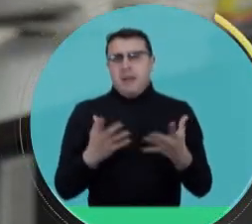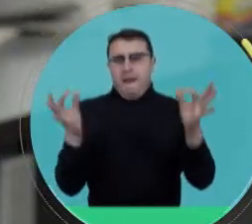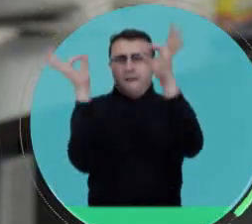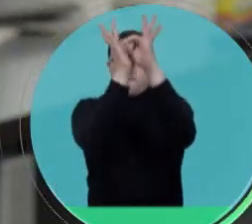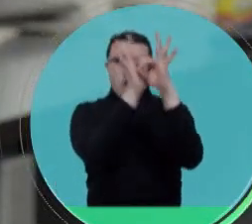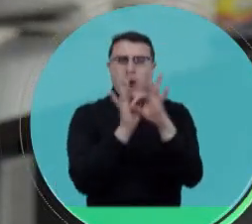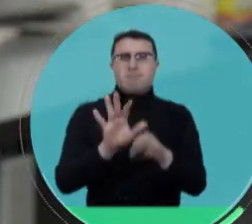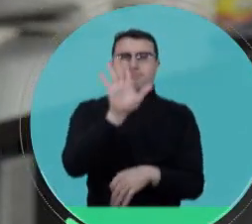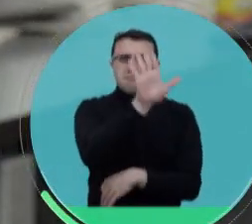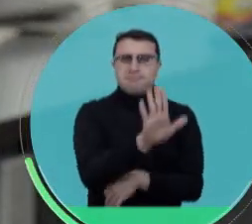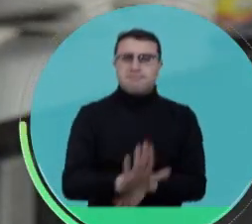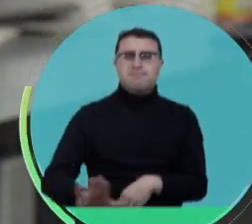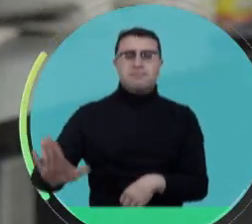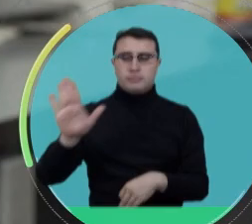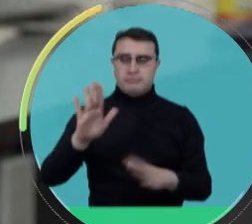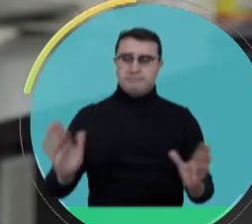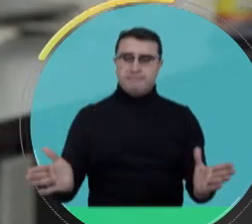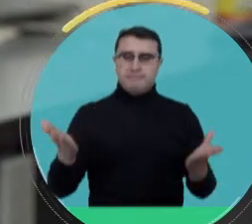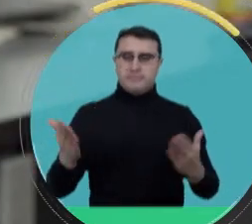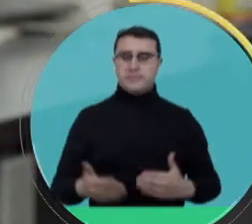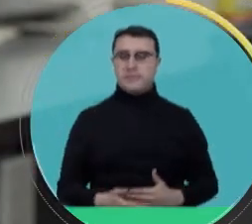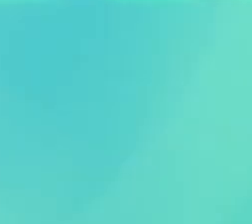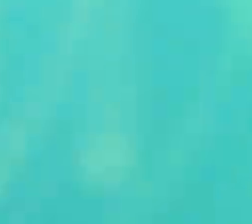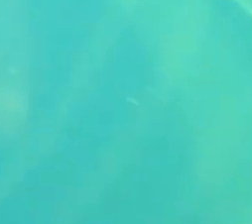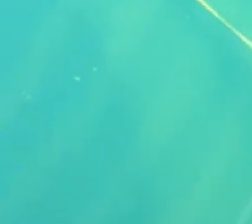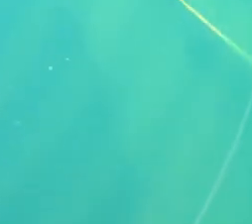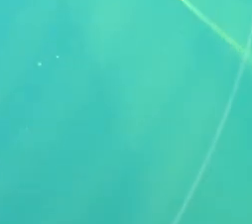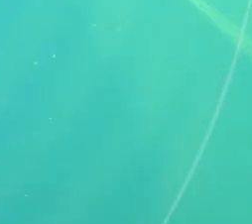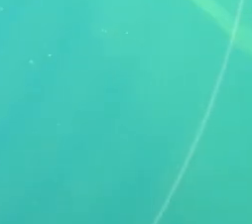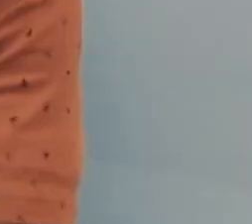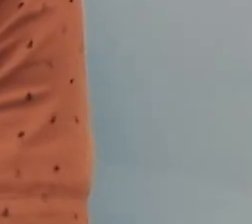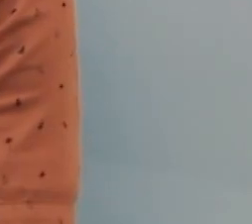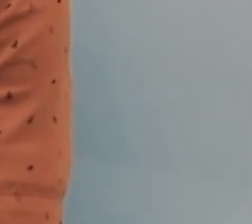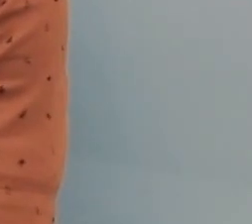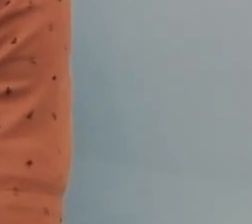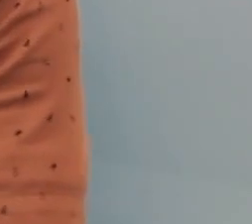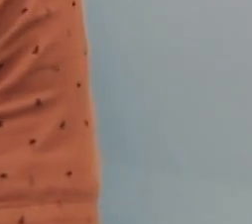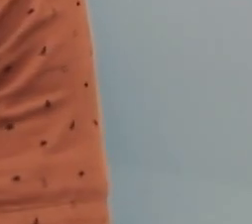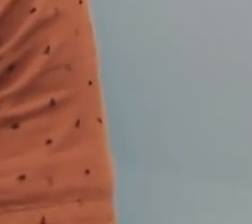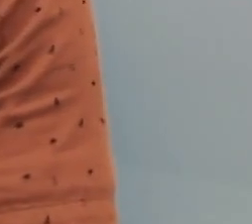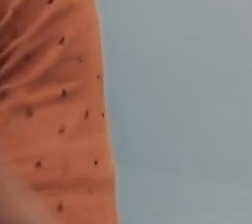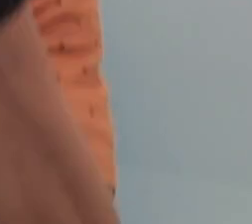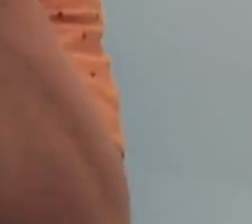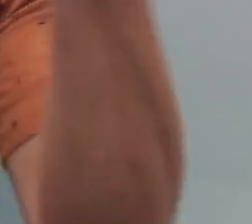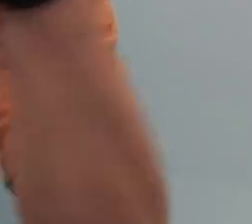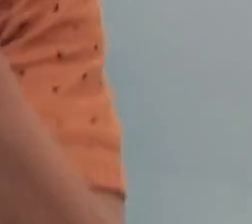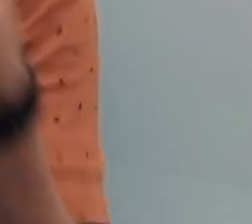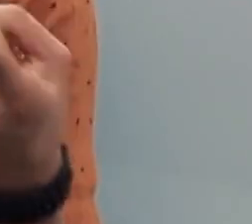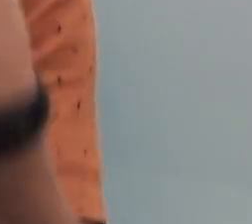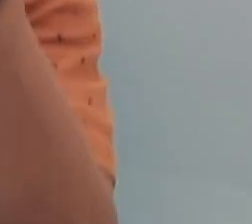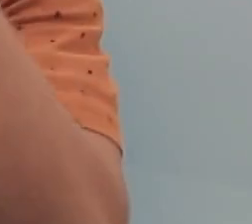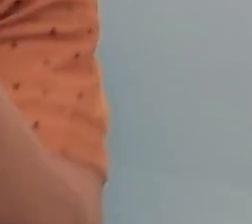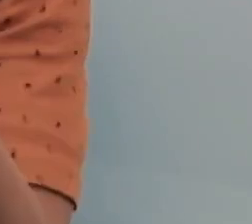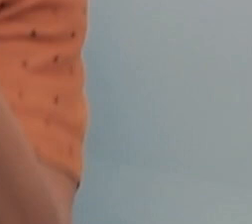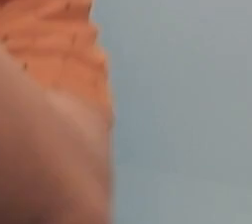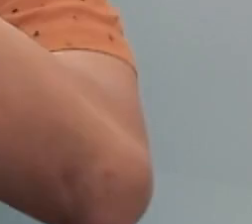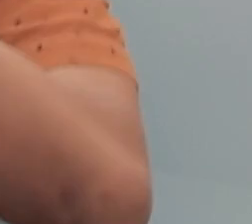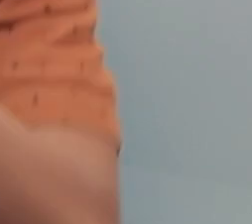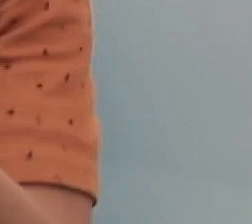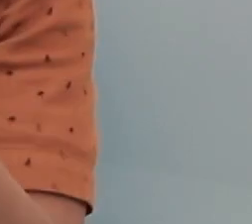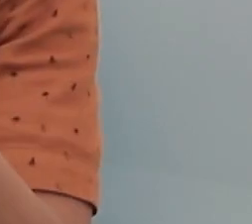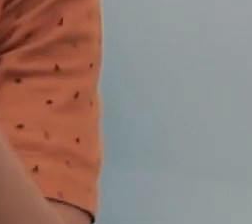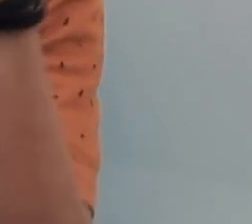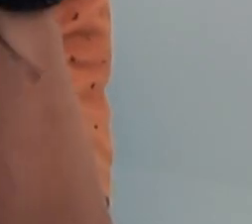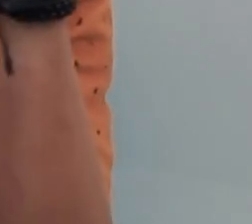mucha mucha mucho enfoque regional en medio de todo eso estas dos líneas que quiere manejar el canal son dos